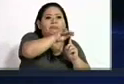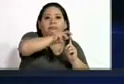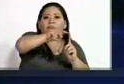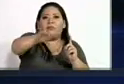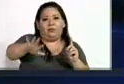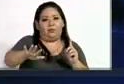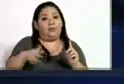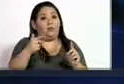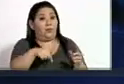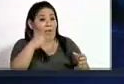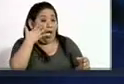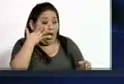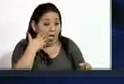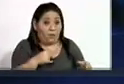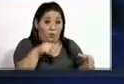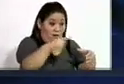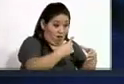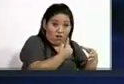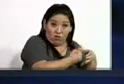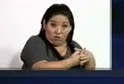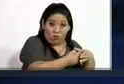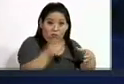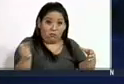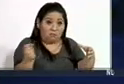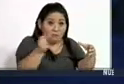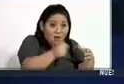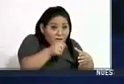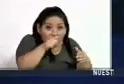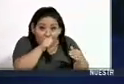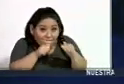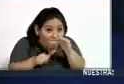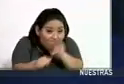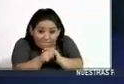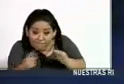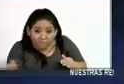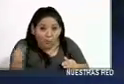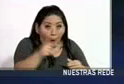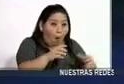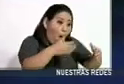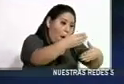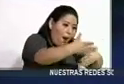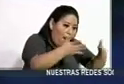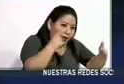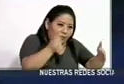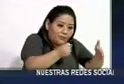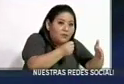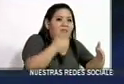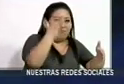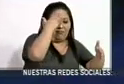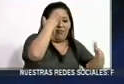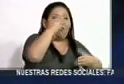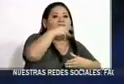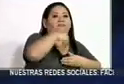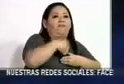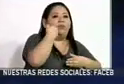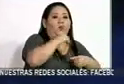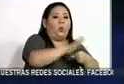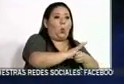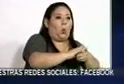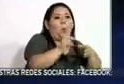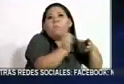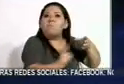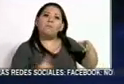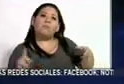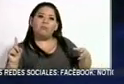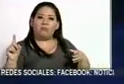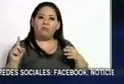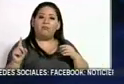lógicamente si estas personas que entran por puntos ciegos o escapan de lugares sabiendo que tienen enfermedad y se van a la población,